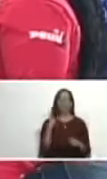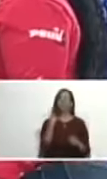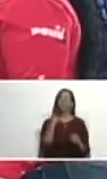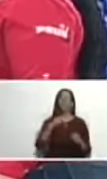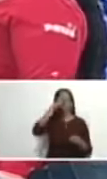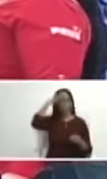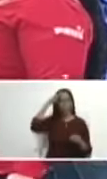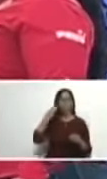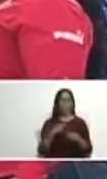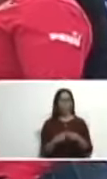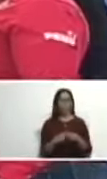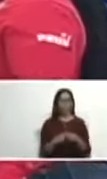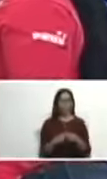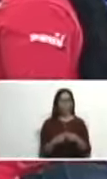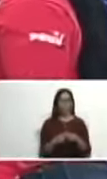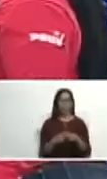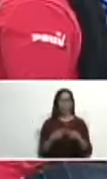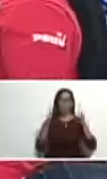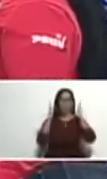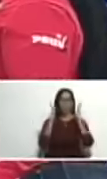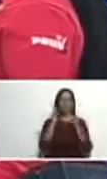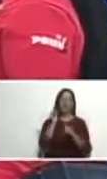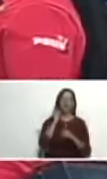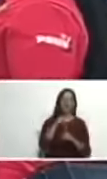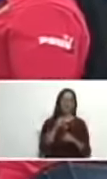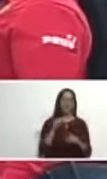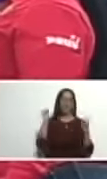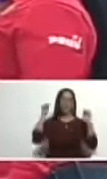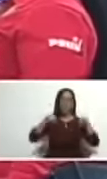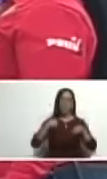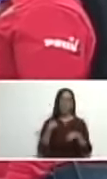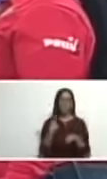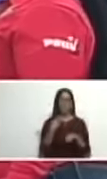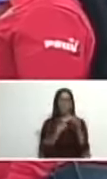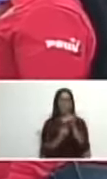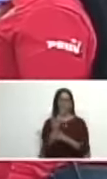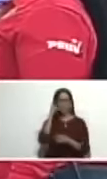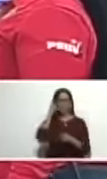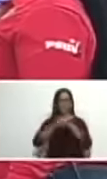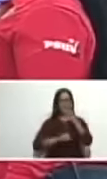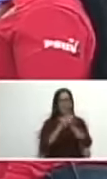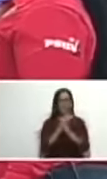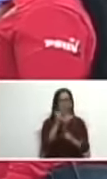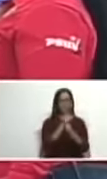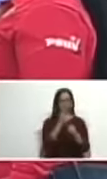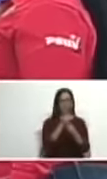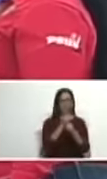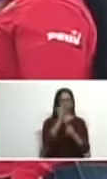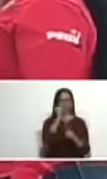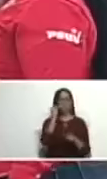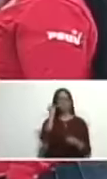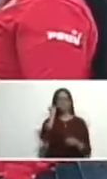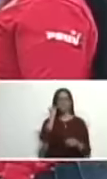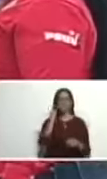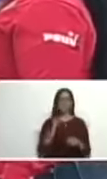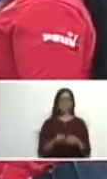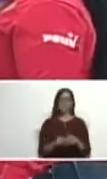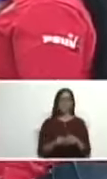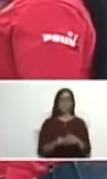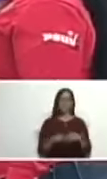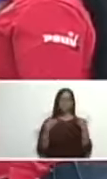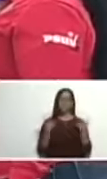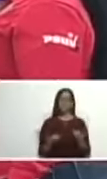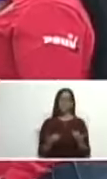honor dirigirme a usted hoy, primero de mayo, Día Internacional de los Trabajadores y Trabajadoras, y darle